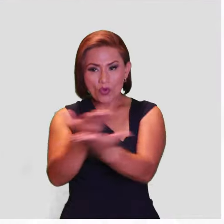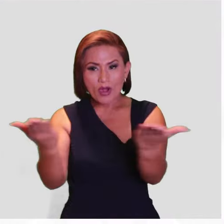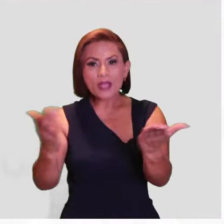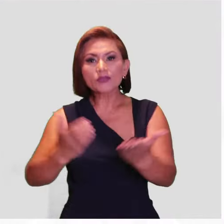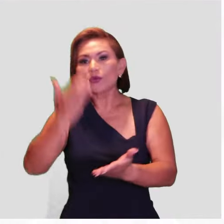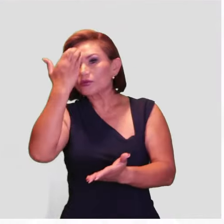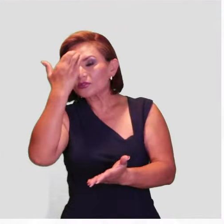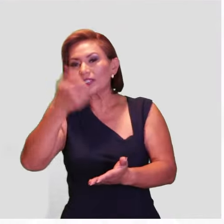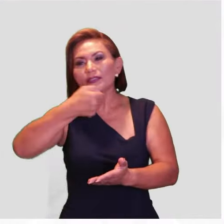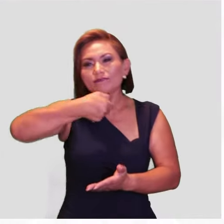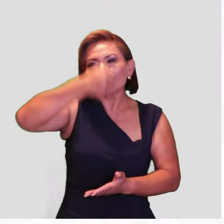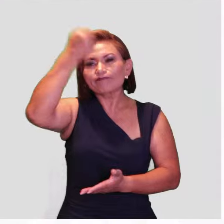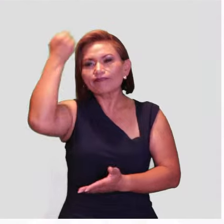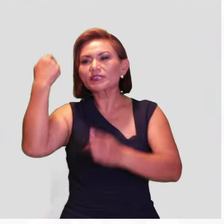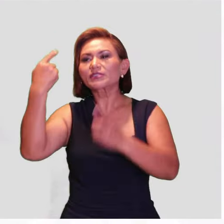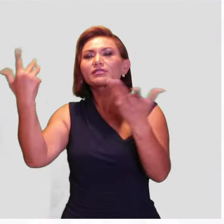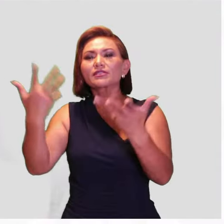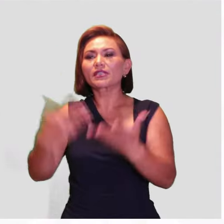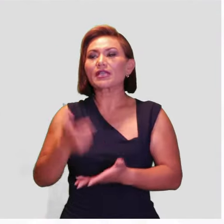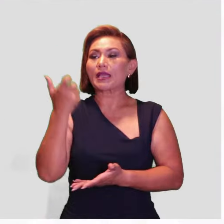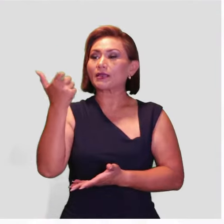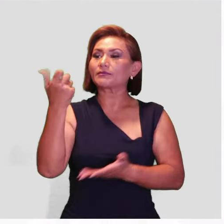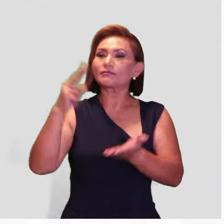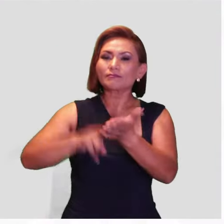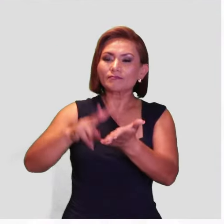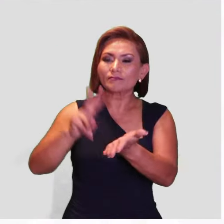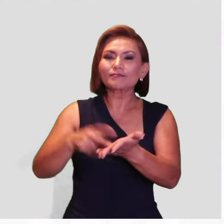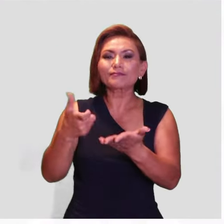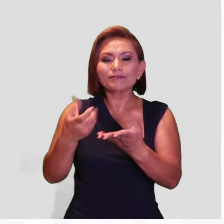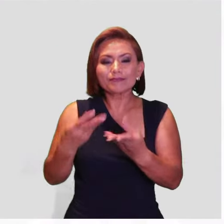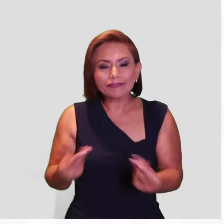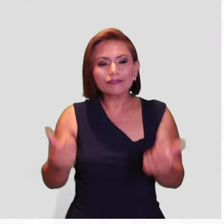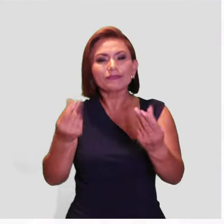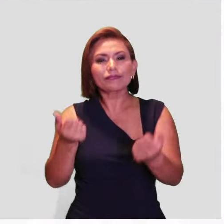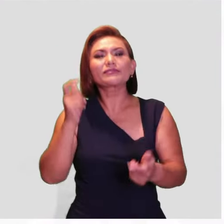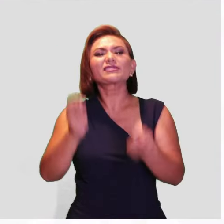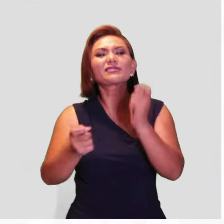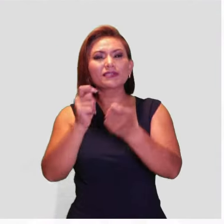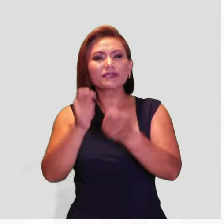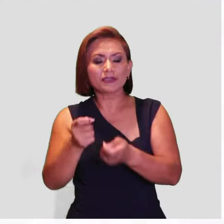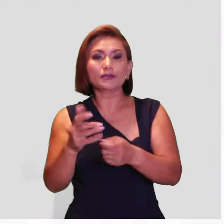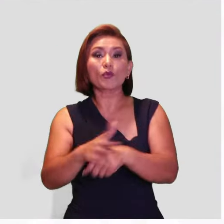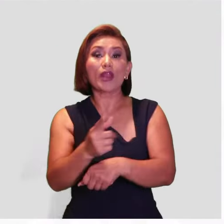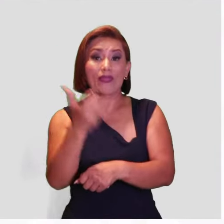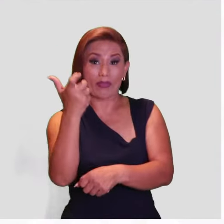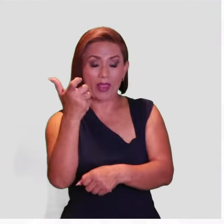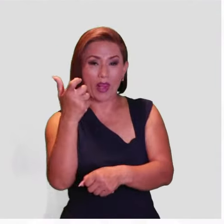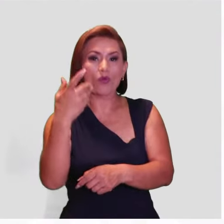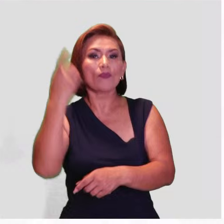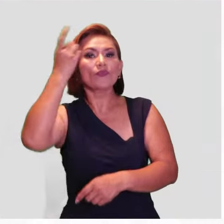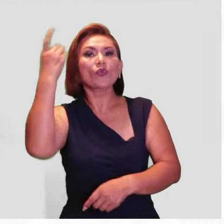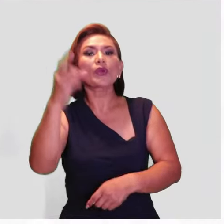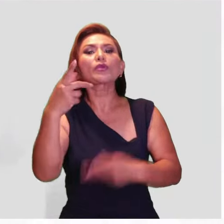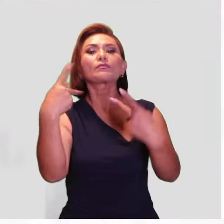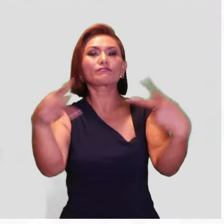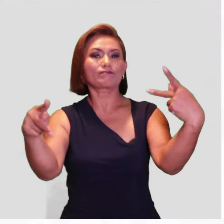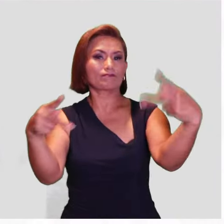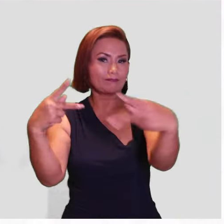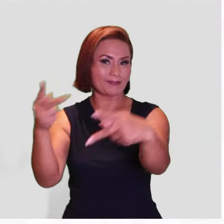gasta, en qué se ejecuta cada peso y cada centavo, porque ese dinero le pertenece al pueblo, es de la gente.